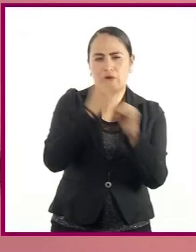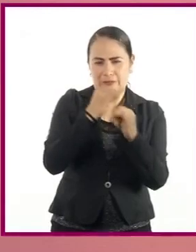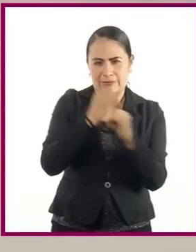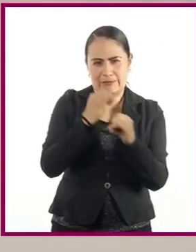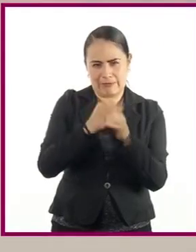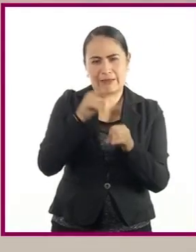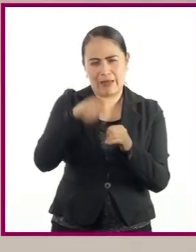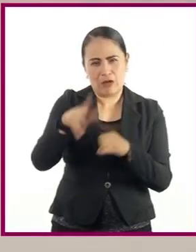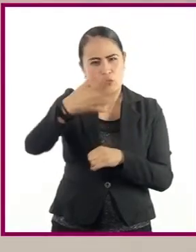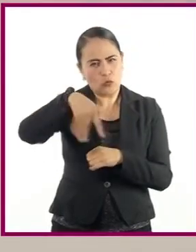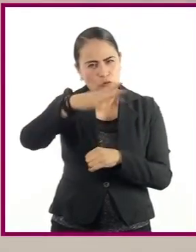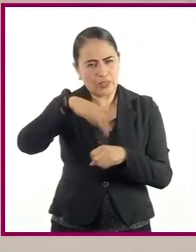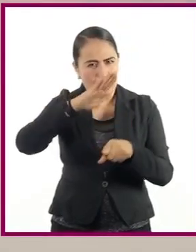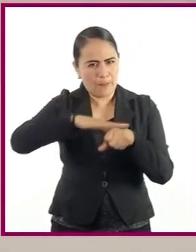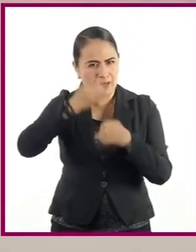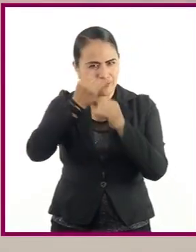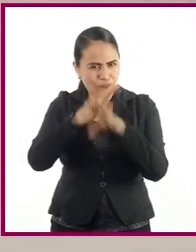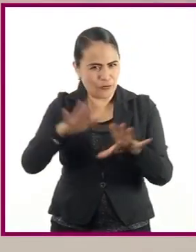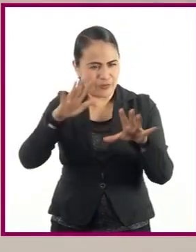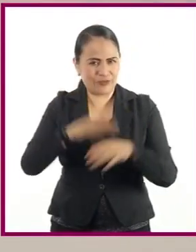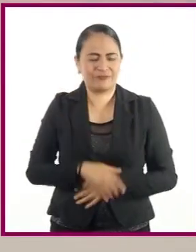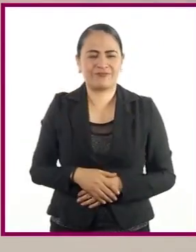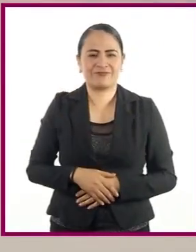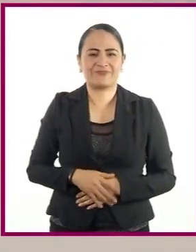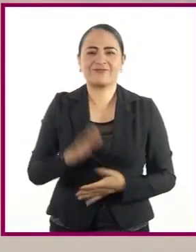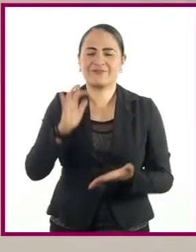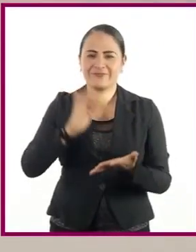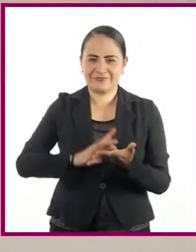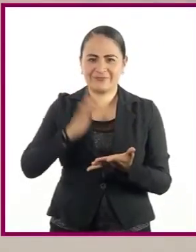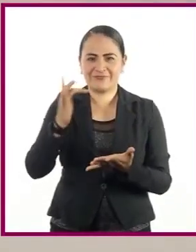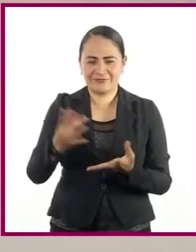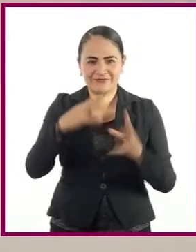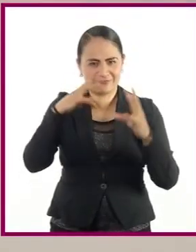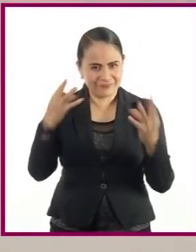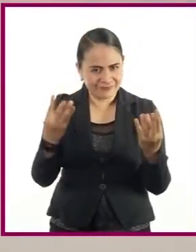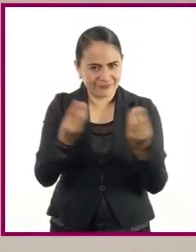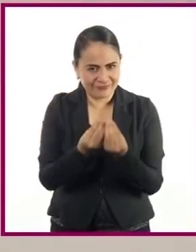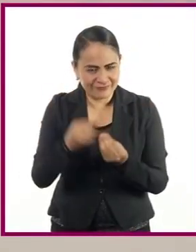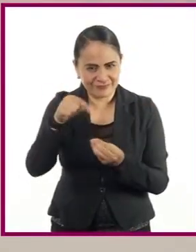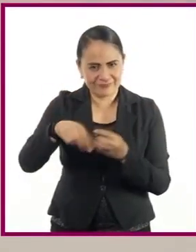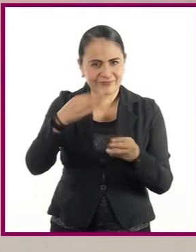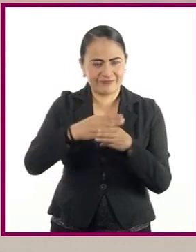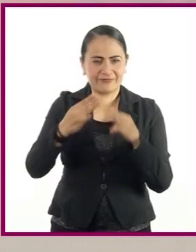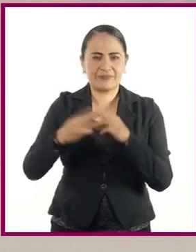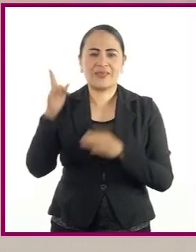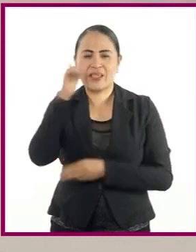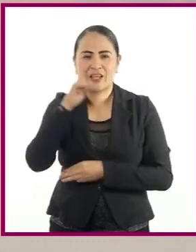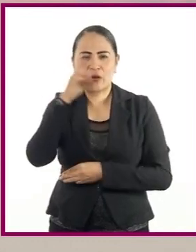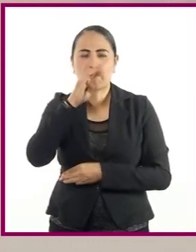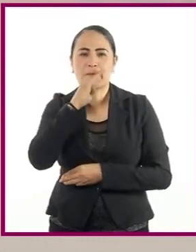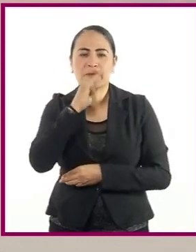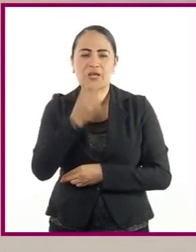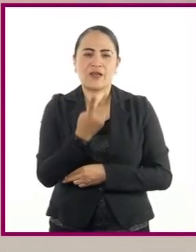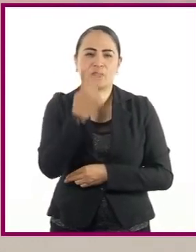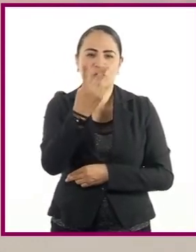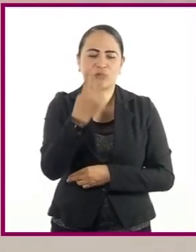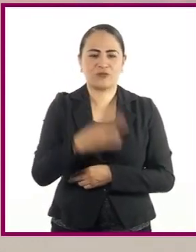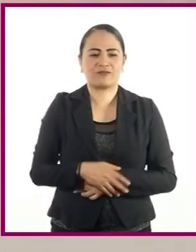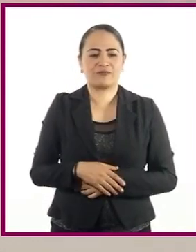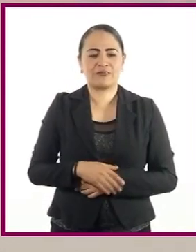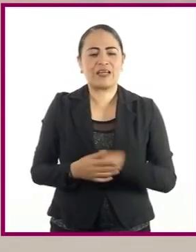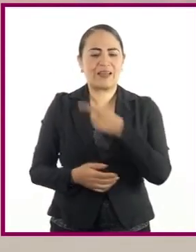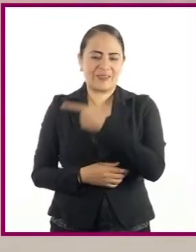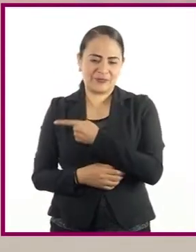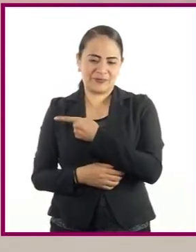información. Gracias por compartir con nosotros esta sesión de Lengua Materna 2, en la que hemos compartido sobre